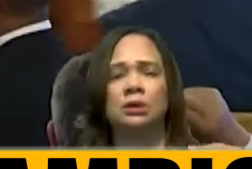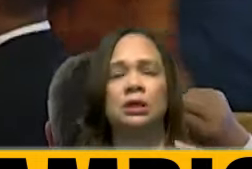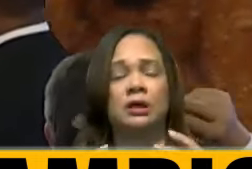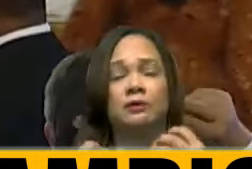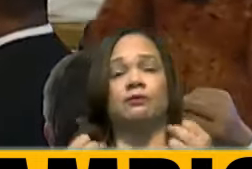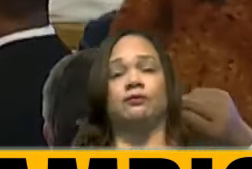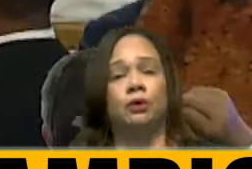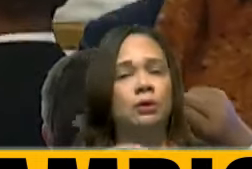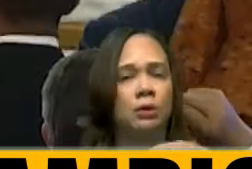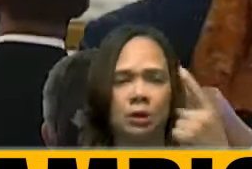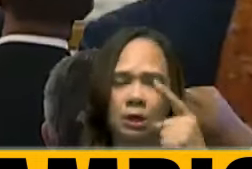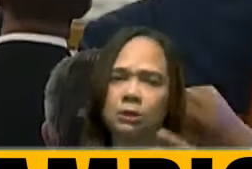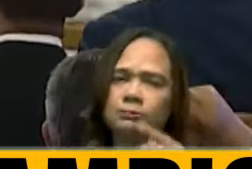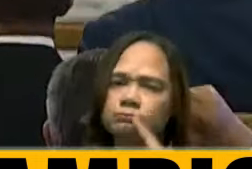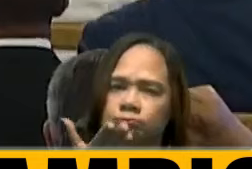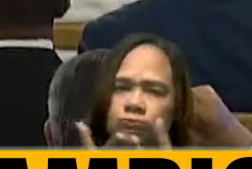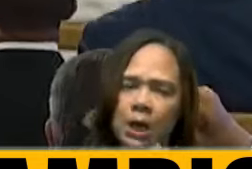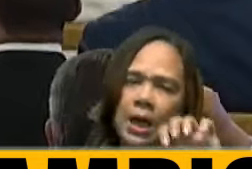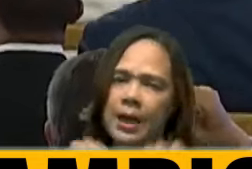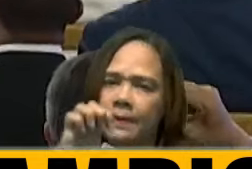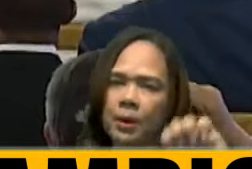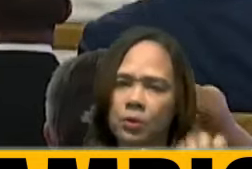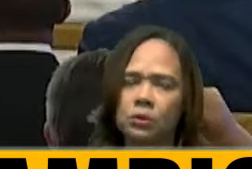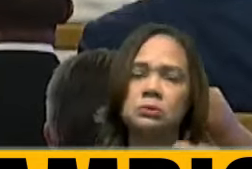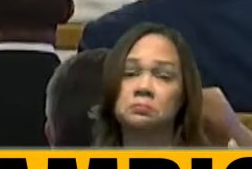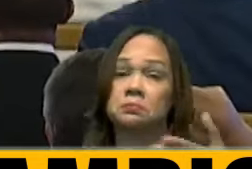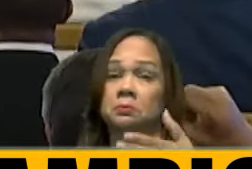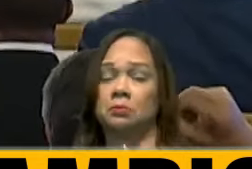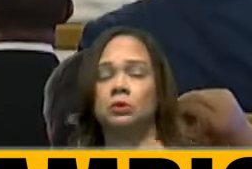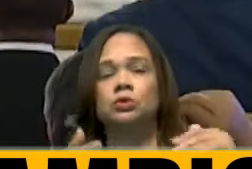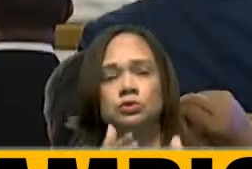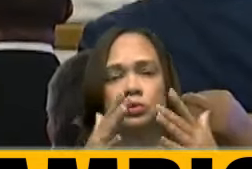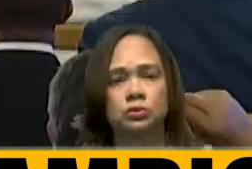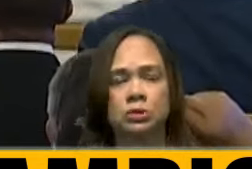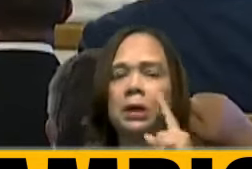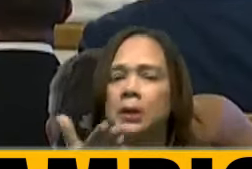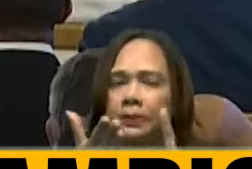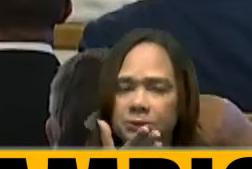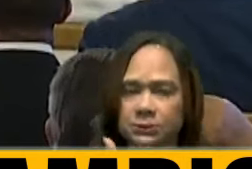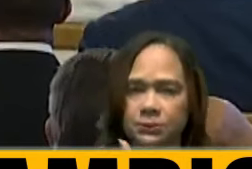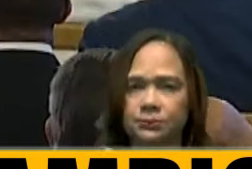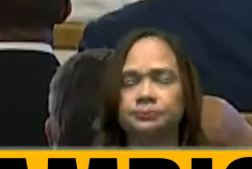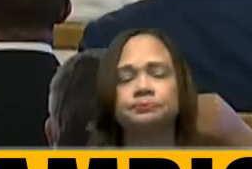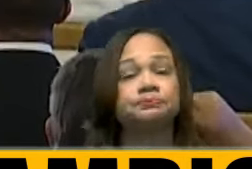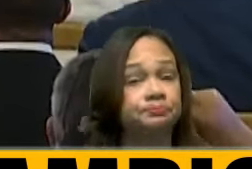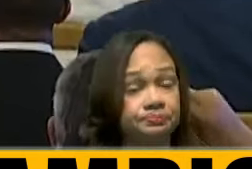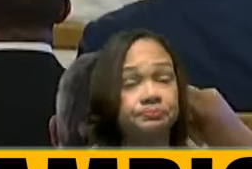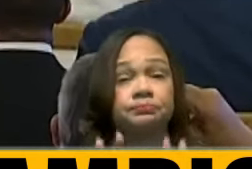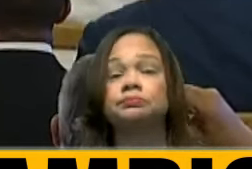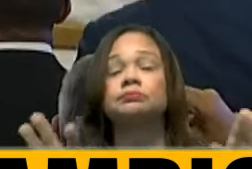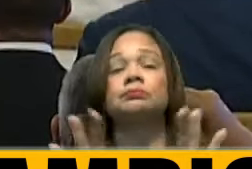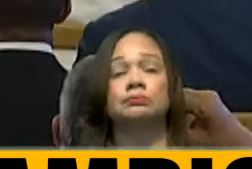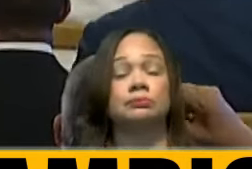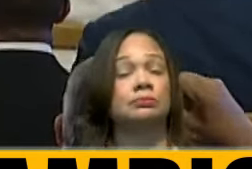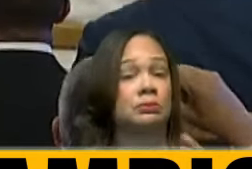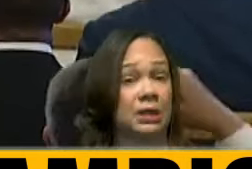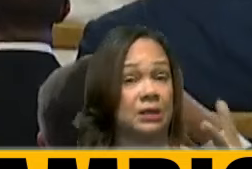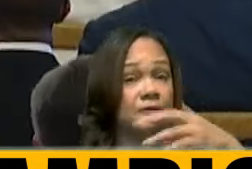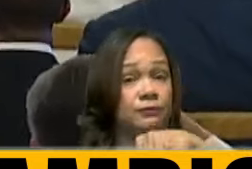fortaleciendo el seguimiento del proceso del Progreso estudiantil y la investigación como nota importante en esta